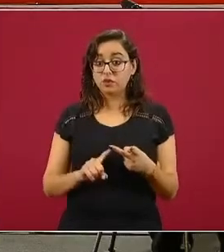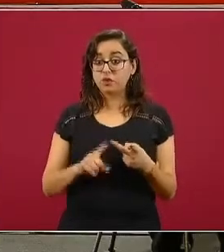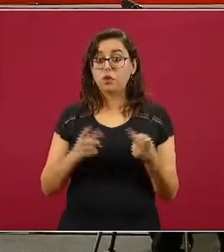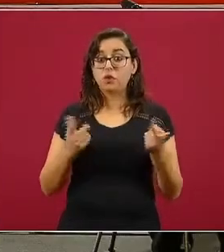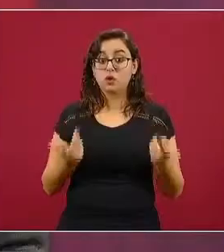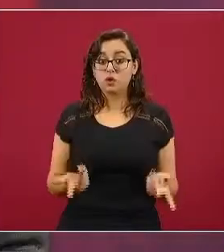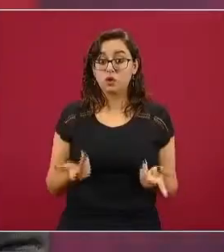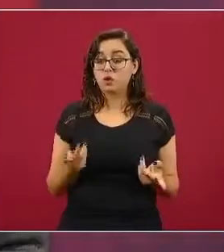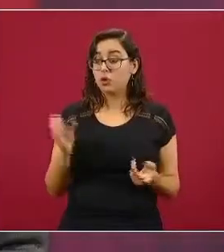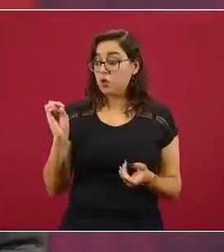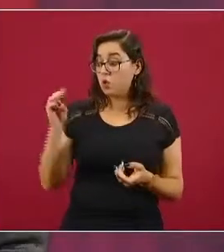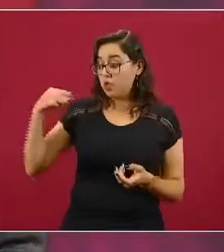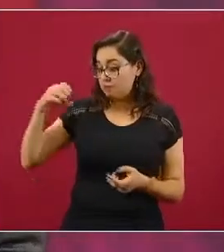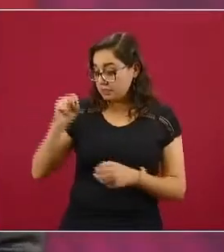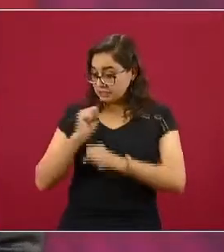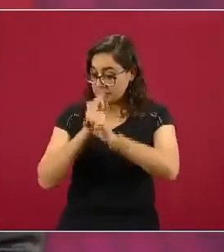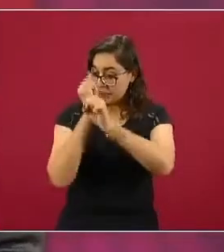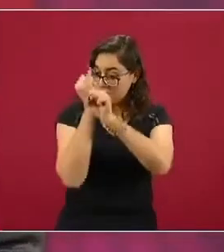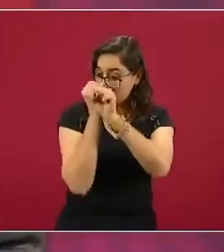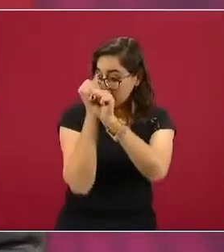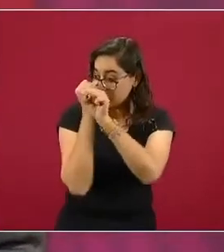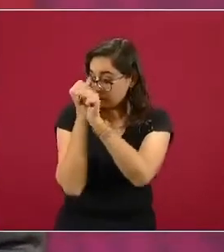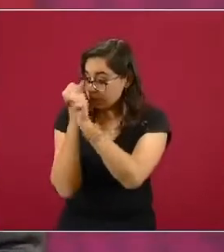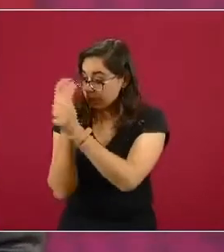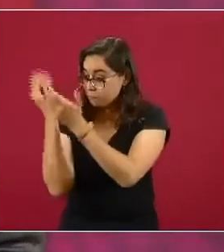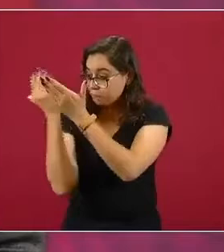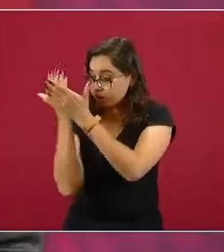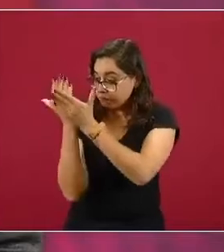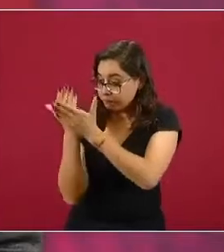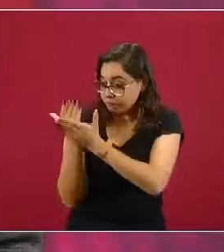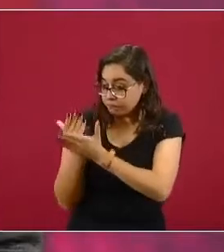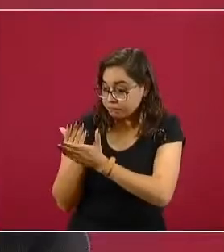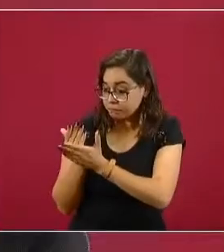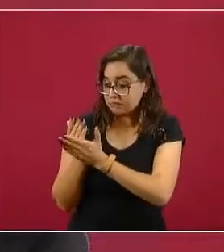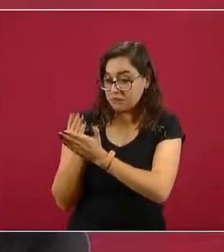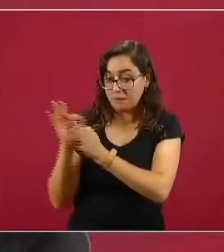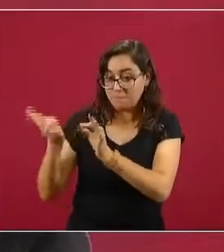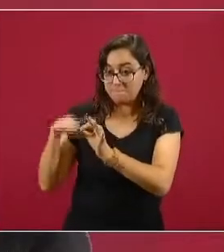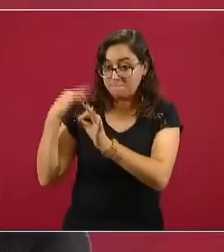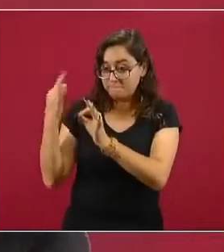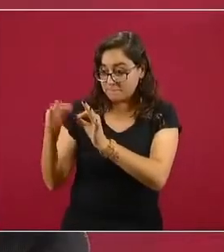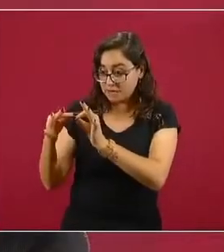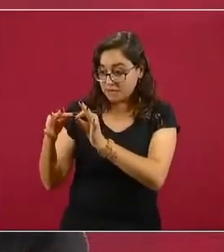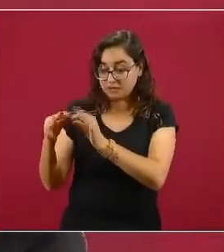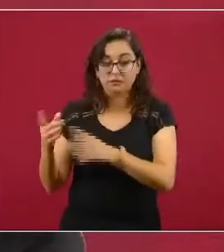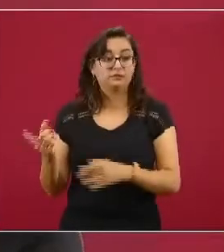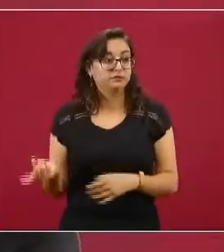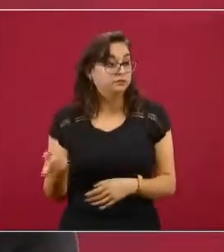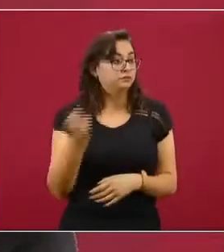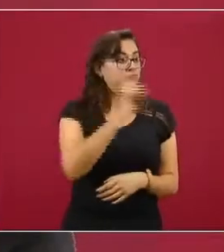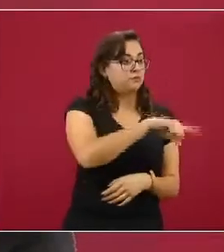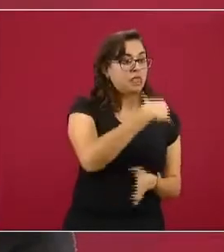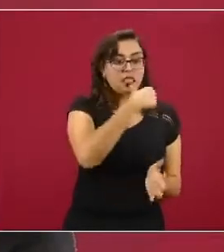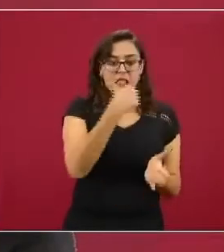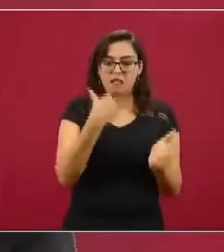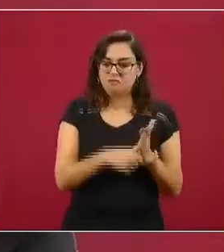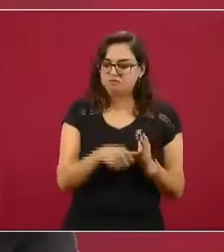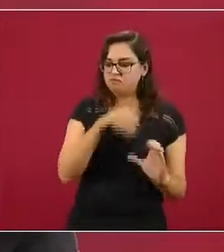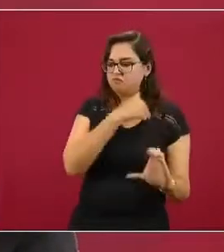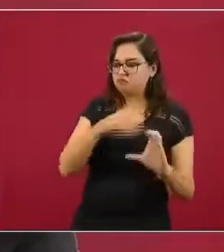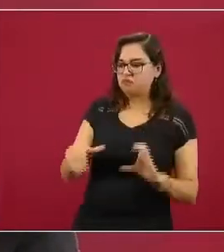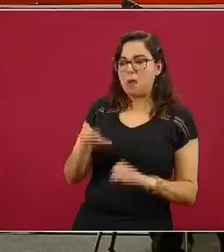científico a partir de una carta sin mayor evidencia, sobre todo cuando los resultados son preliminares, los del